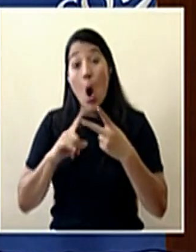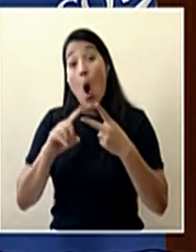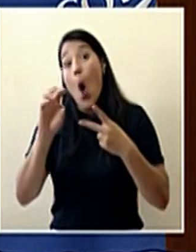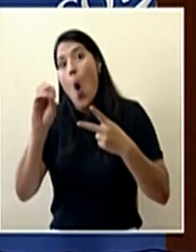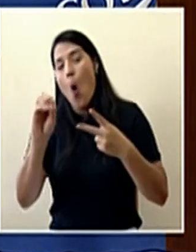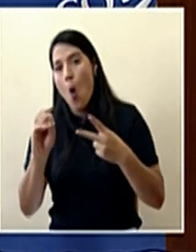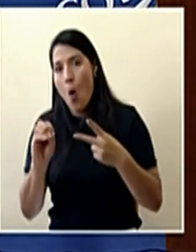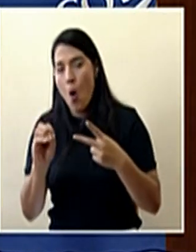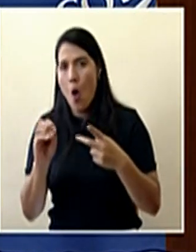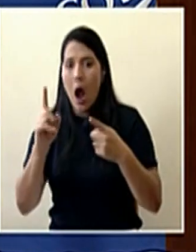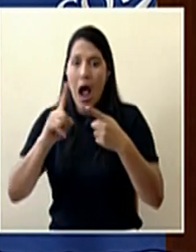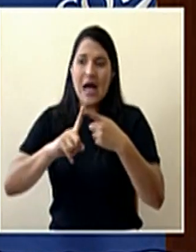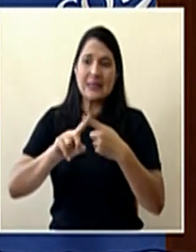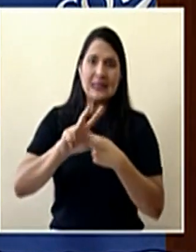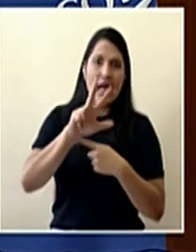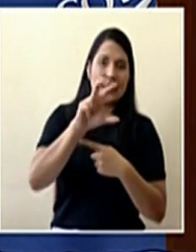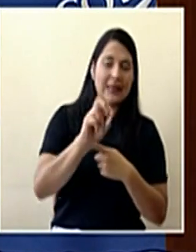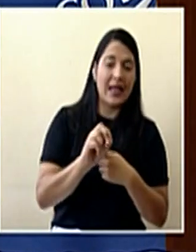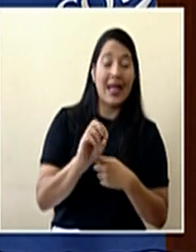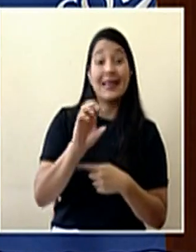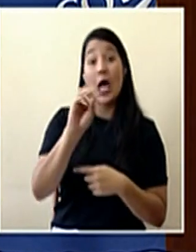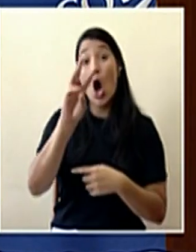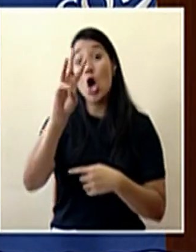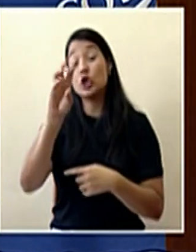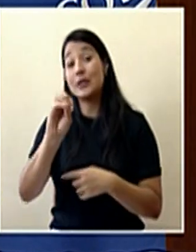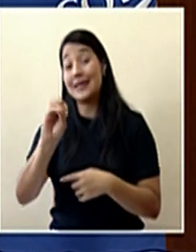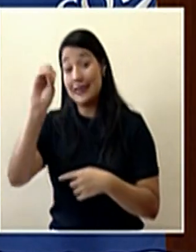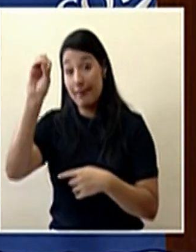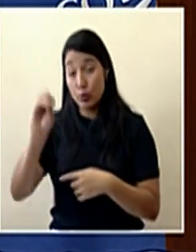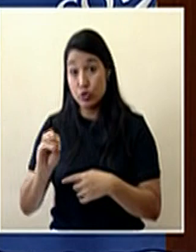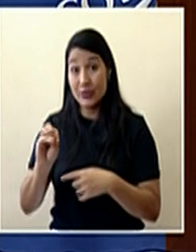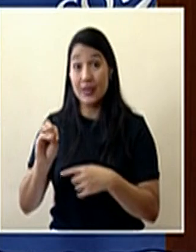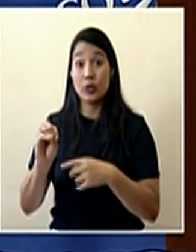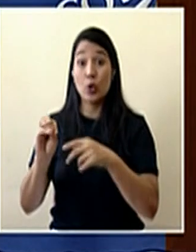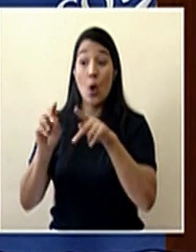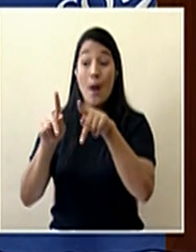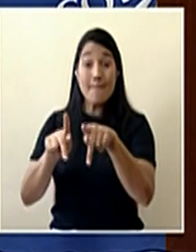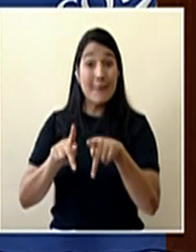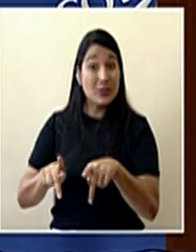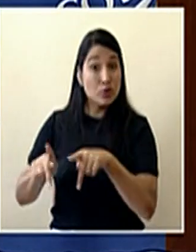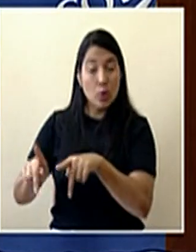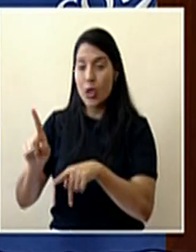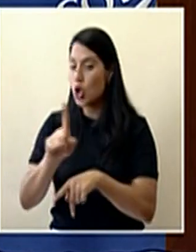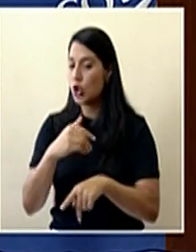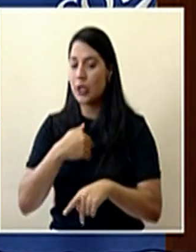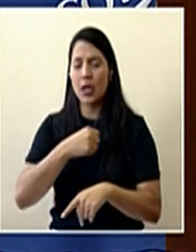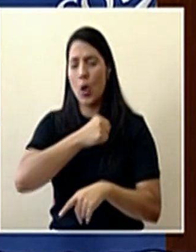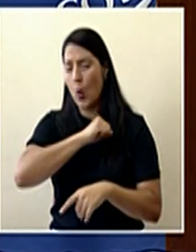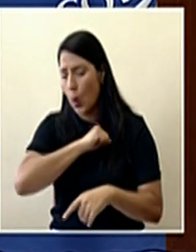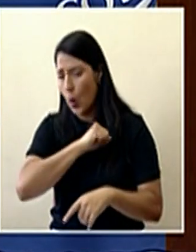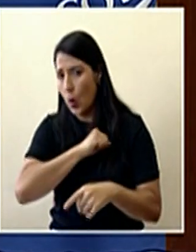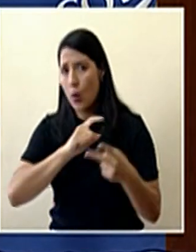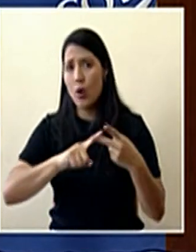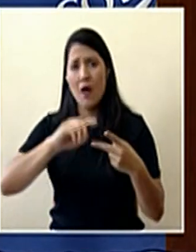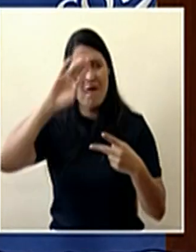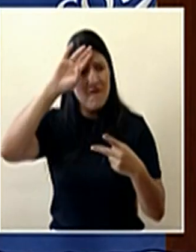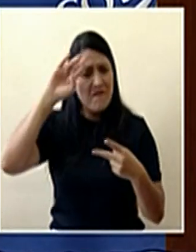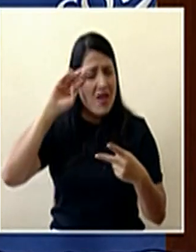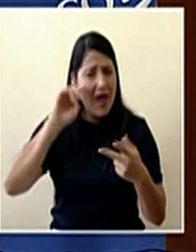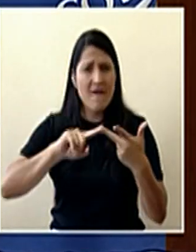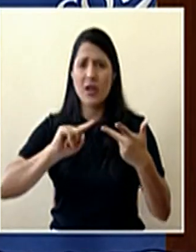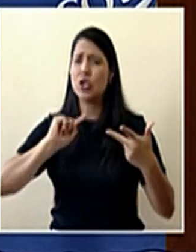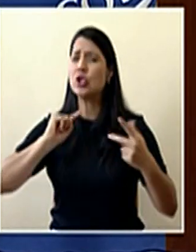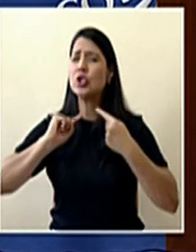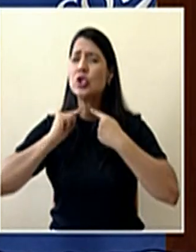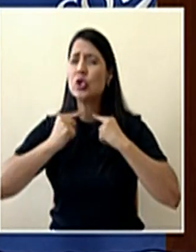un 30 o un 60% de las personas que no tienen tos, que no tienen fiebre, que no tienen dolor de garganta